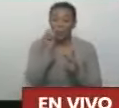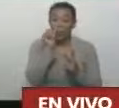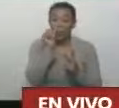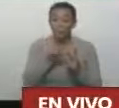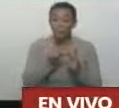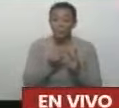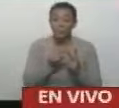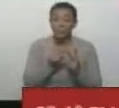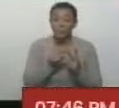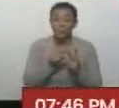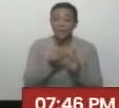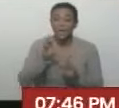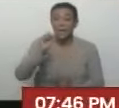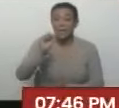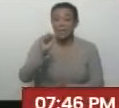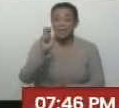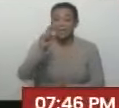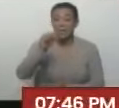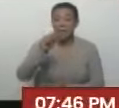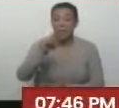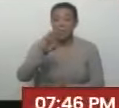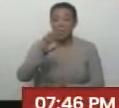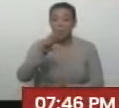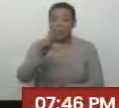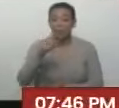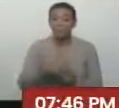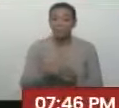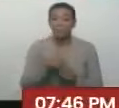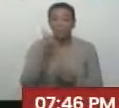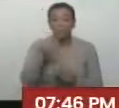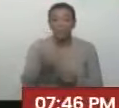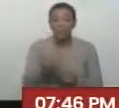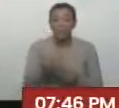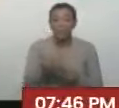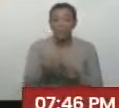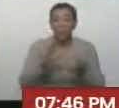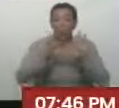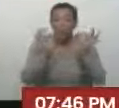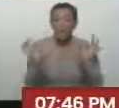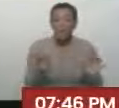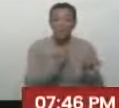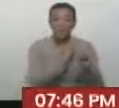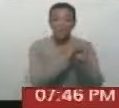Samuel Galván, en la Olimpiada Virtual.